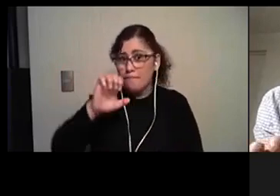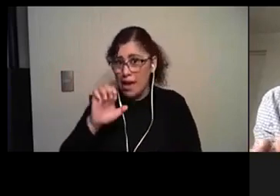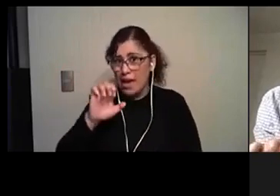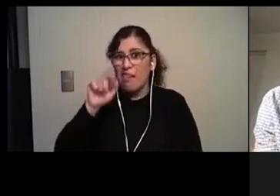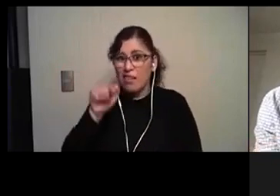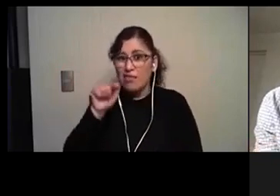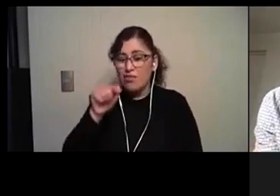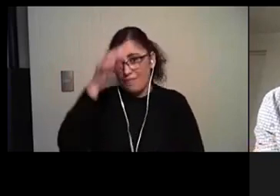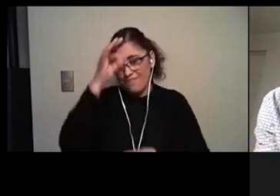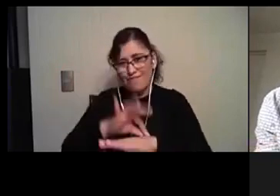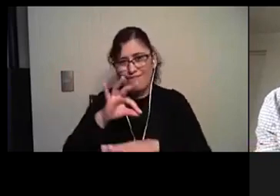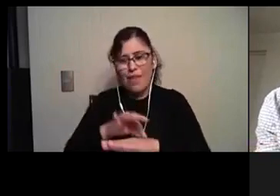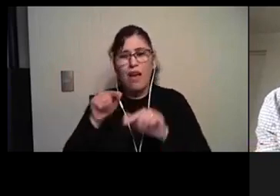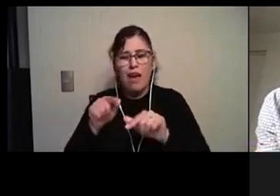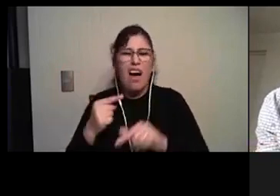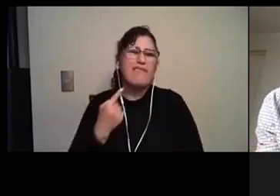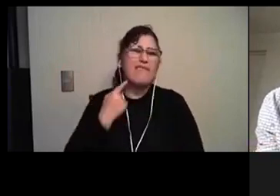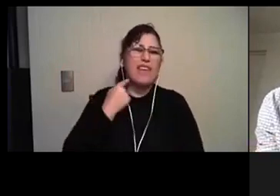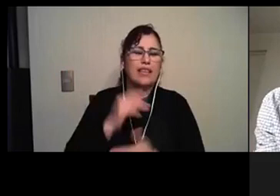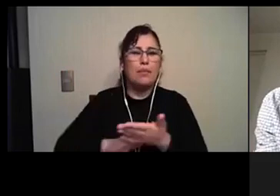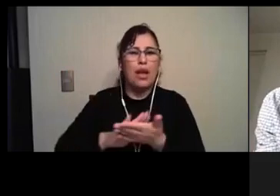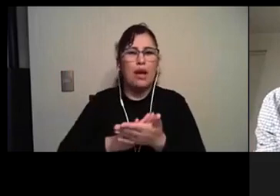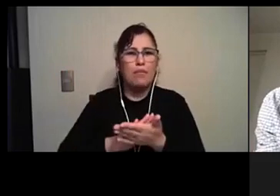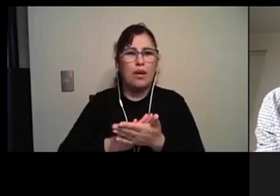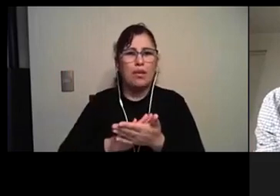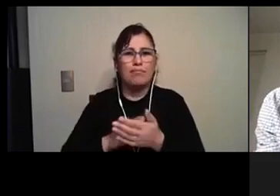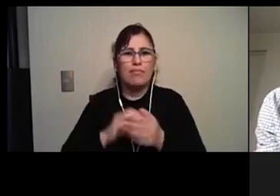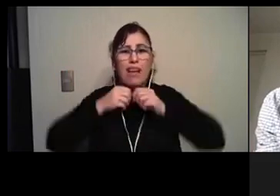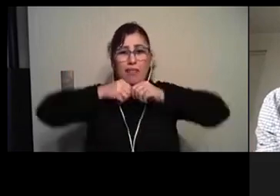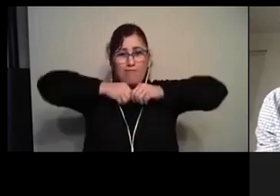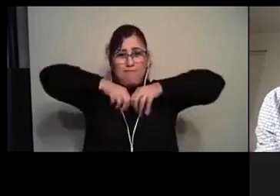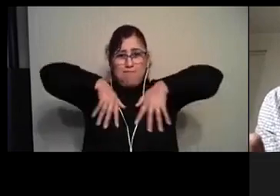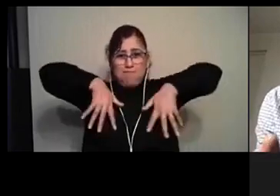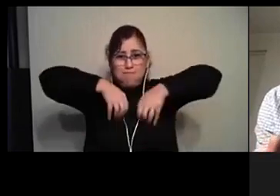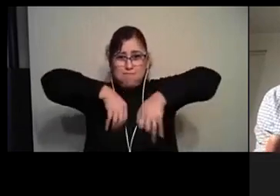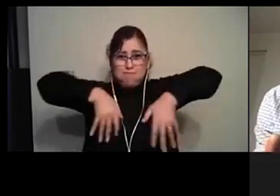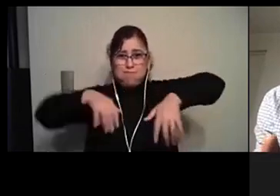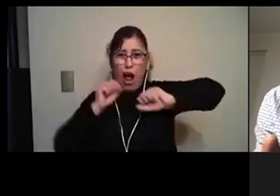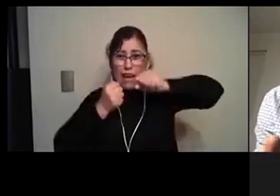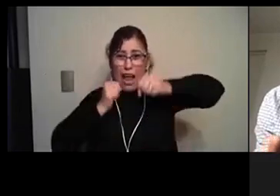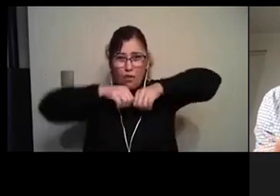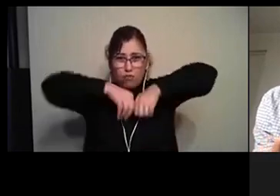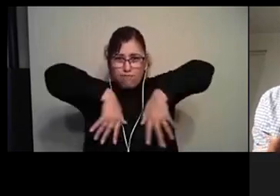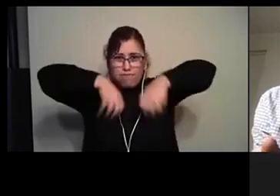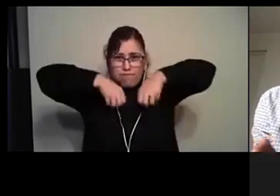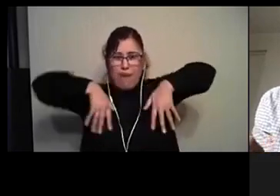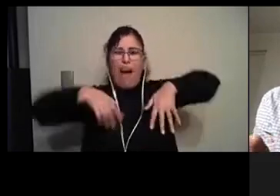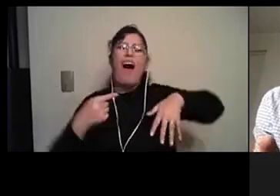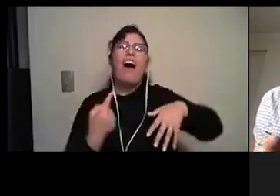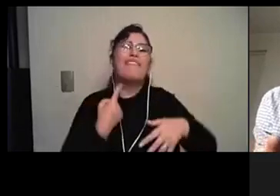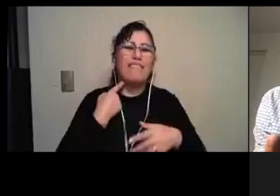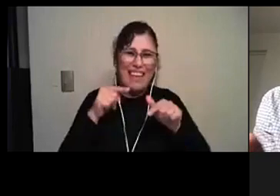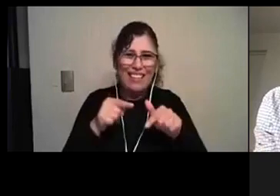son patologías que afectan a las raíces nerviosas, ¿ya? Que en definitiva